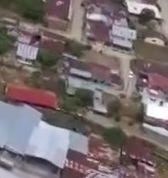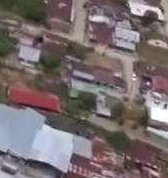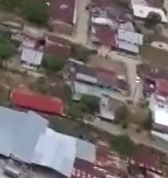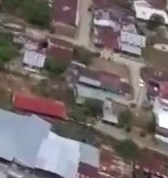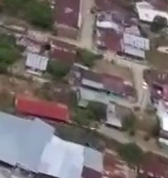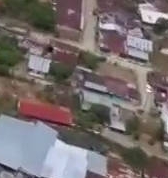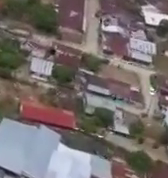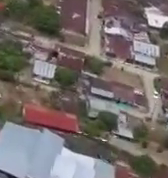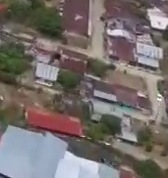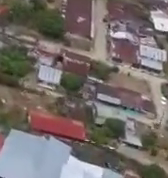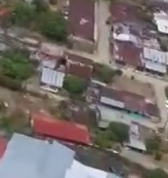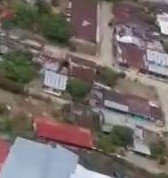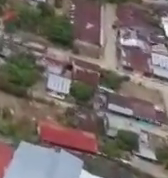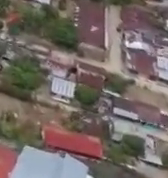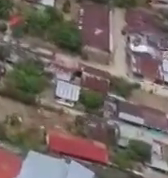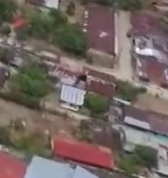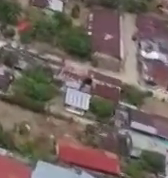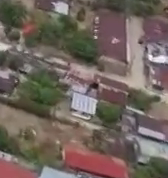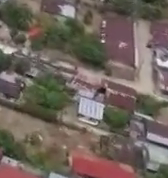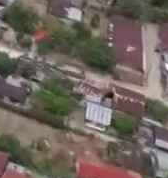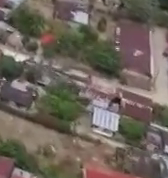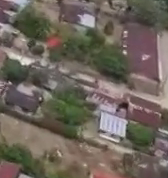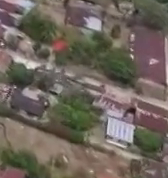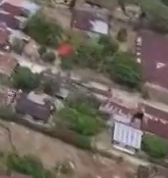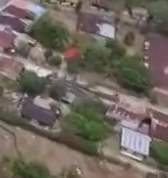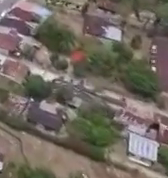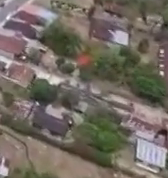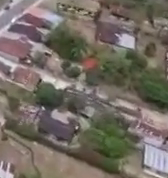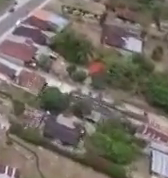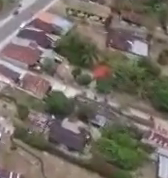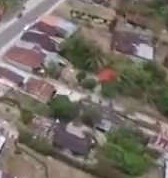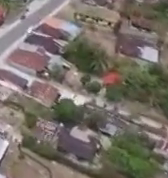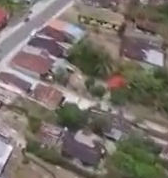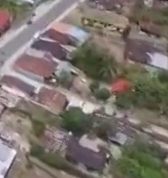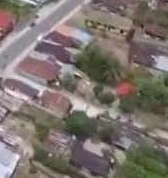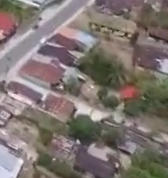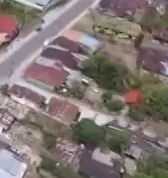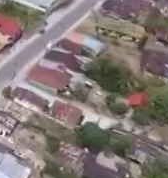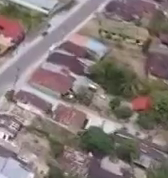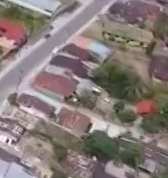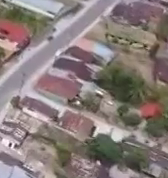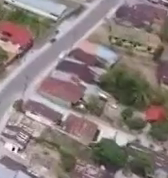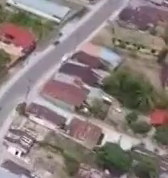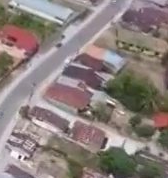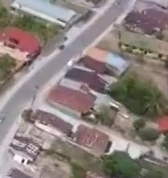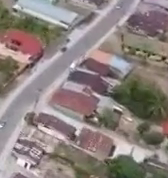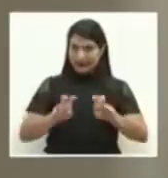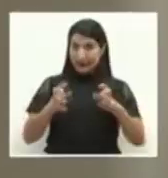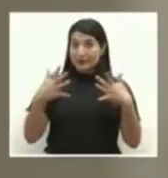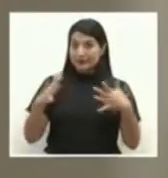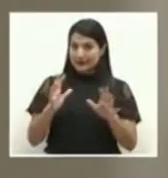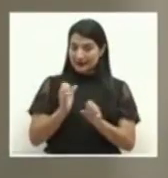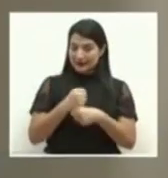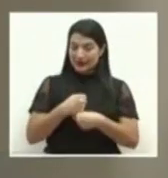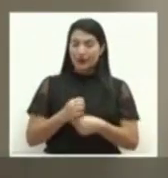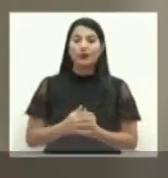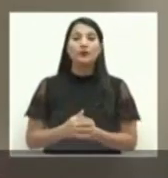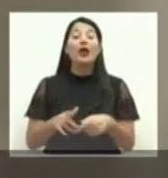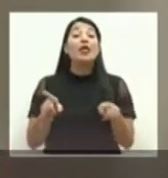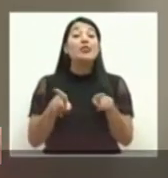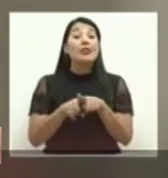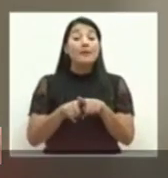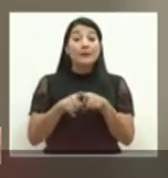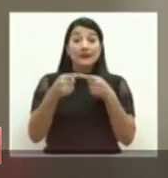Salud anunciara que la primera alerta naranja en la región Brunca fuera declarada en Corredores. También